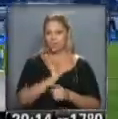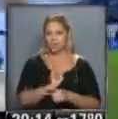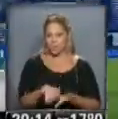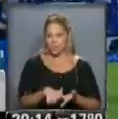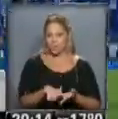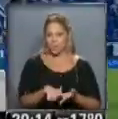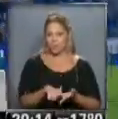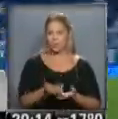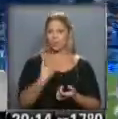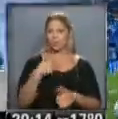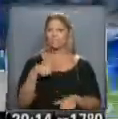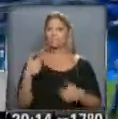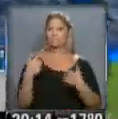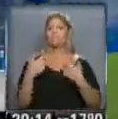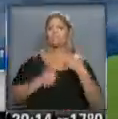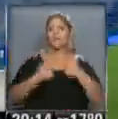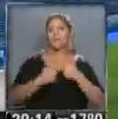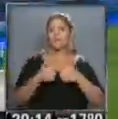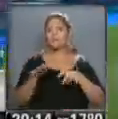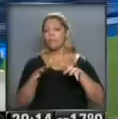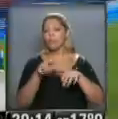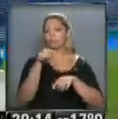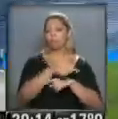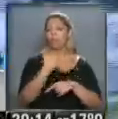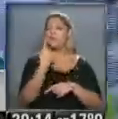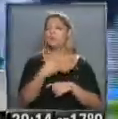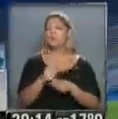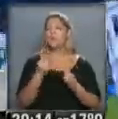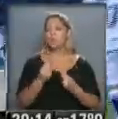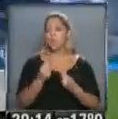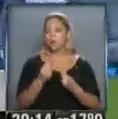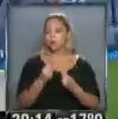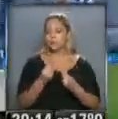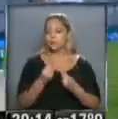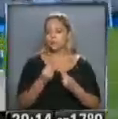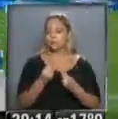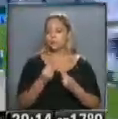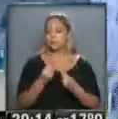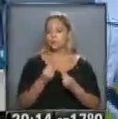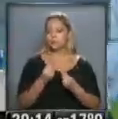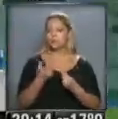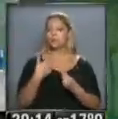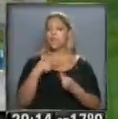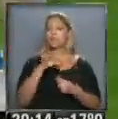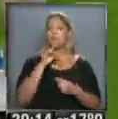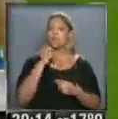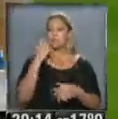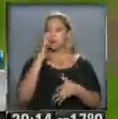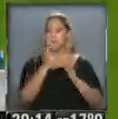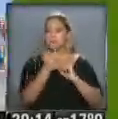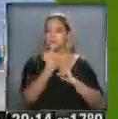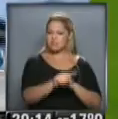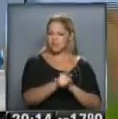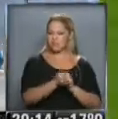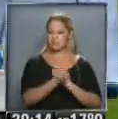fue de flojito irregular para abajo. Lo cierto es que Subeldía mete un esquema rarísimo en cancha,